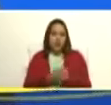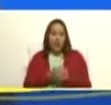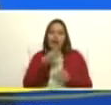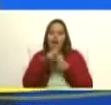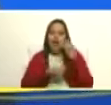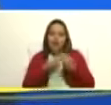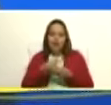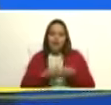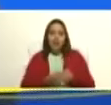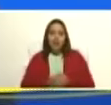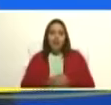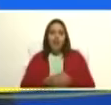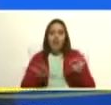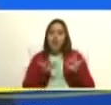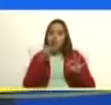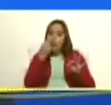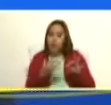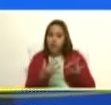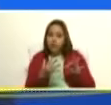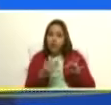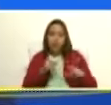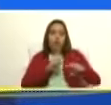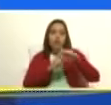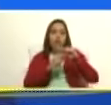hacer nada bueno para Venezuela.